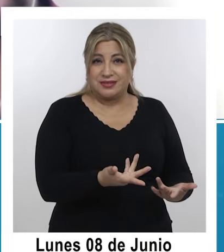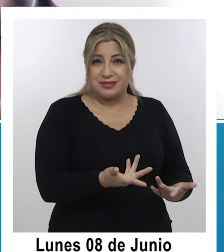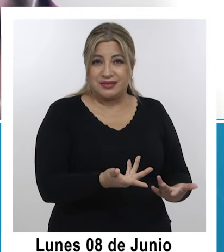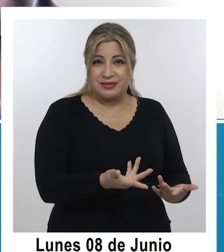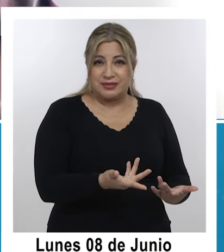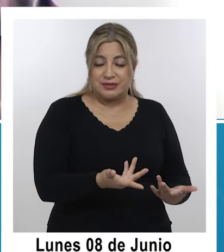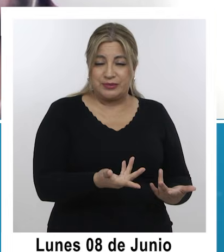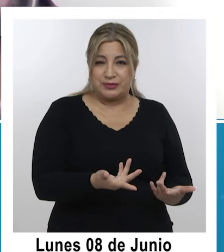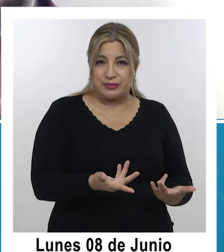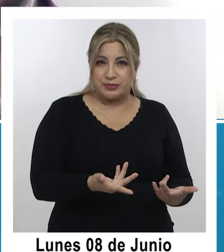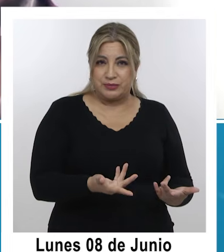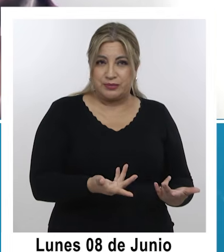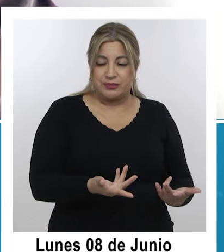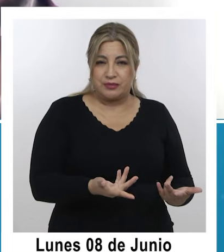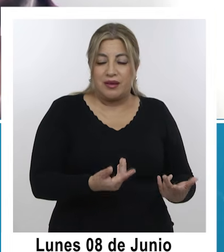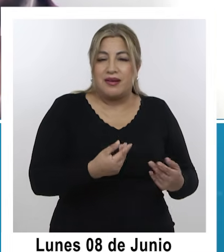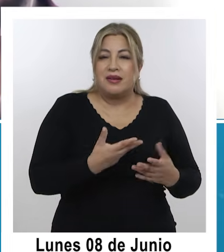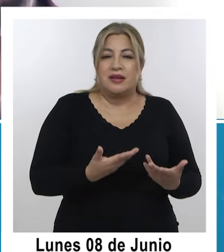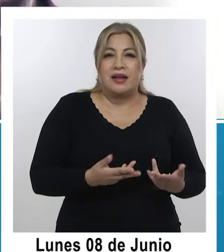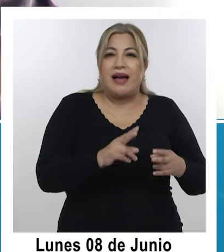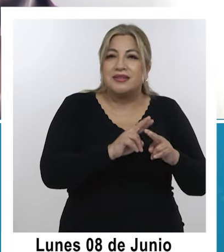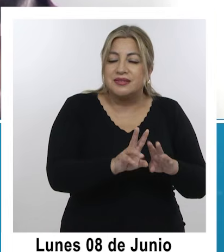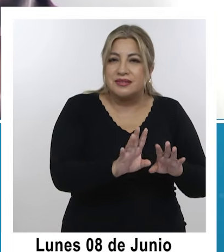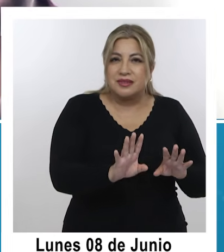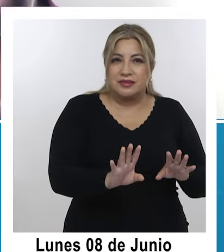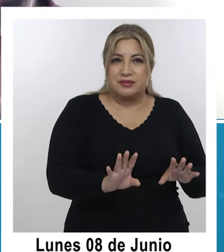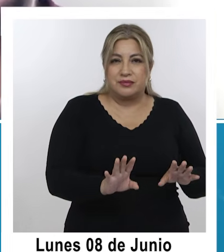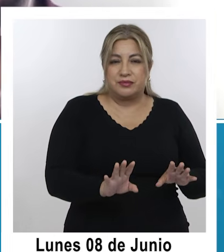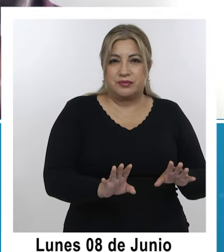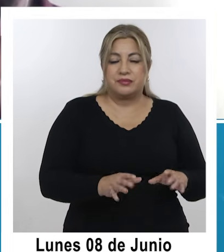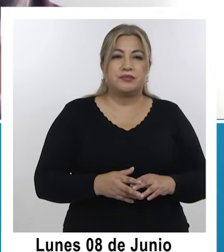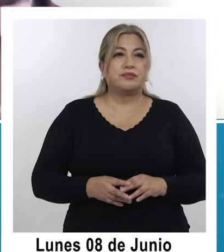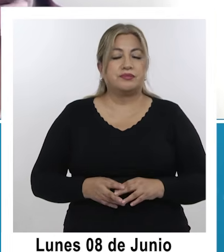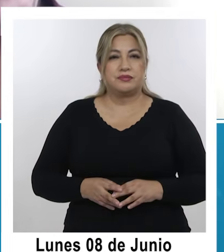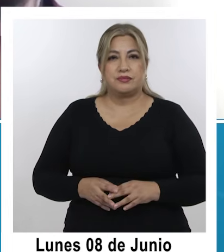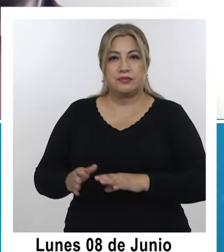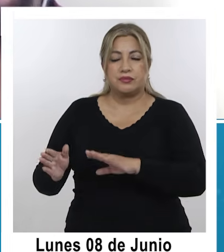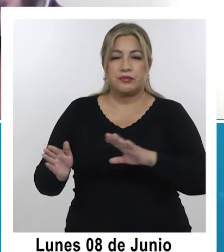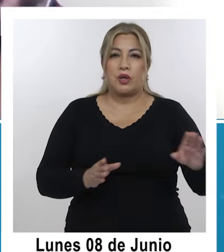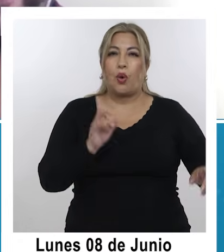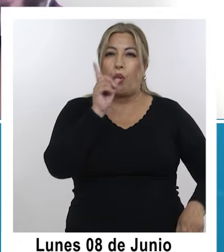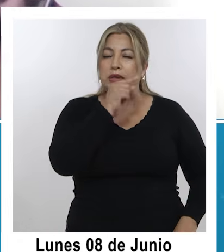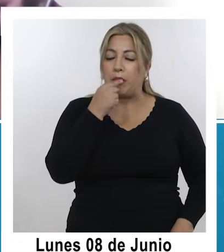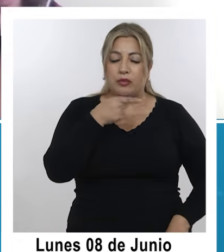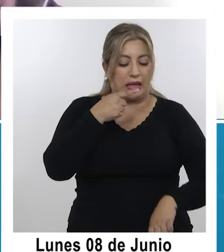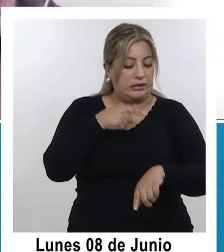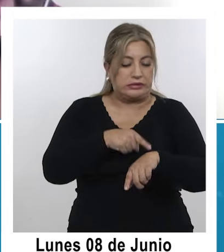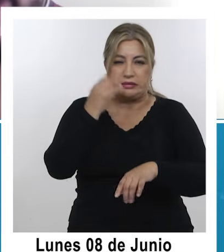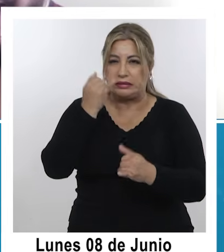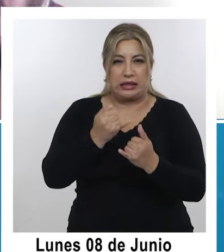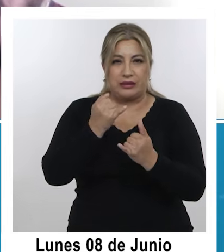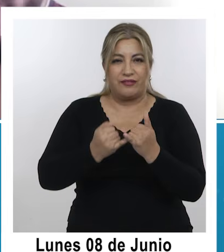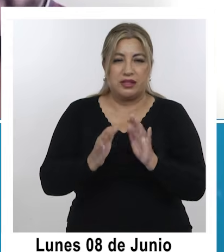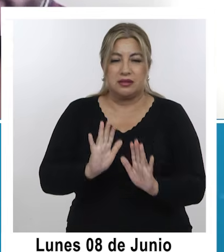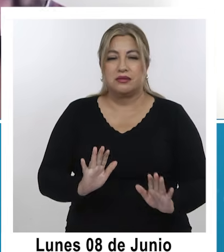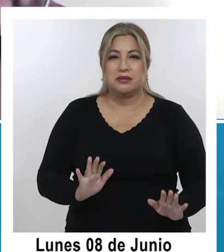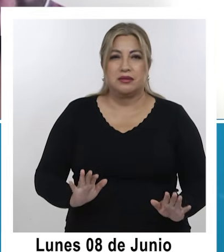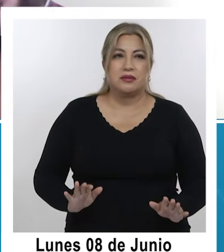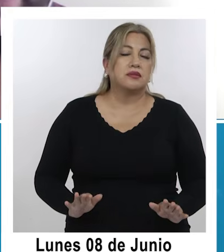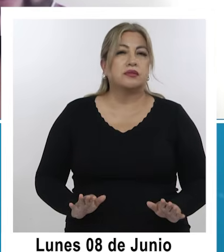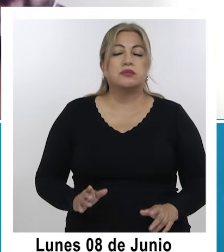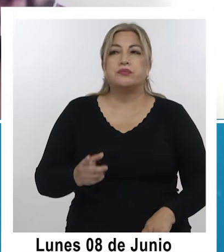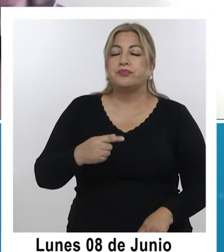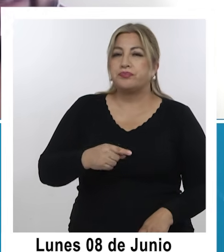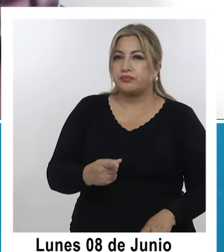esa, construir, ¿no? ok. Y ahora, y lo último ya para ir cerrando, Liliana, cuando